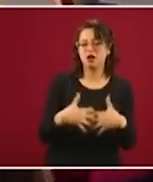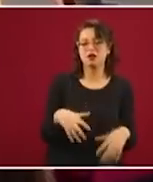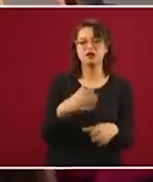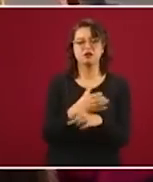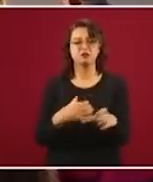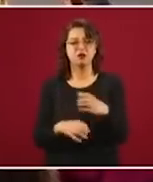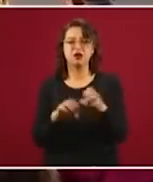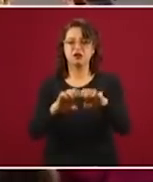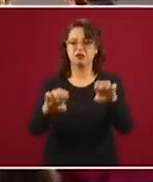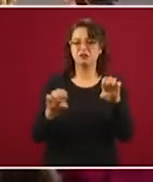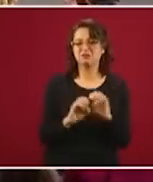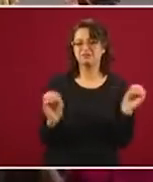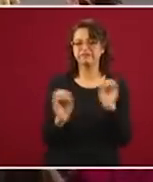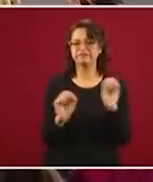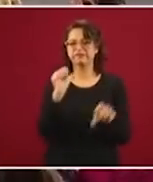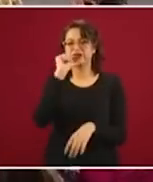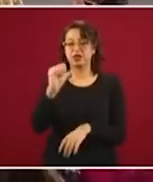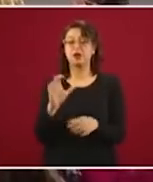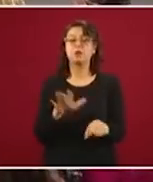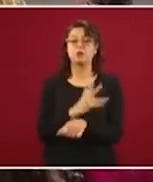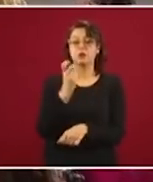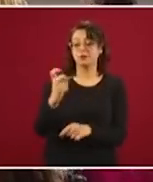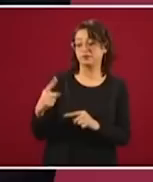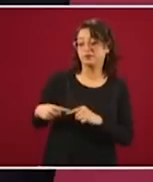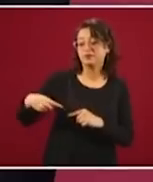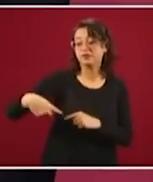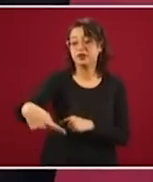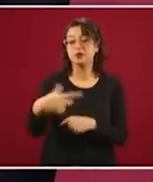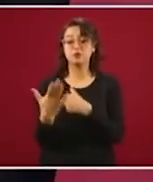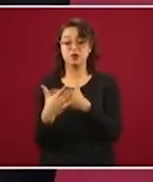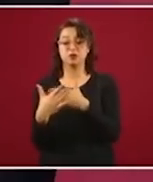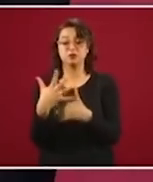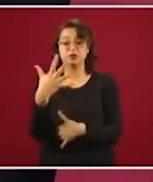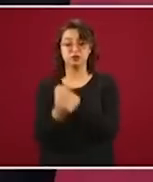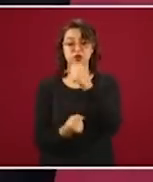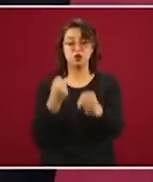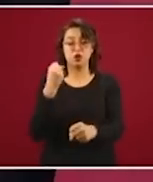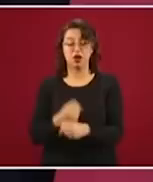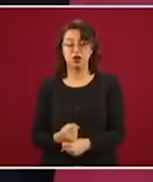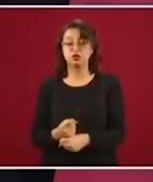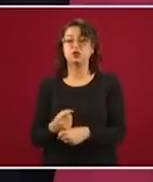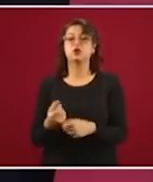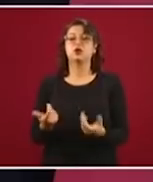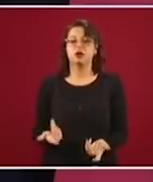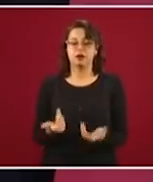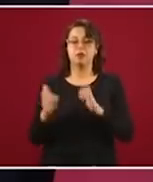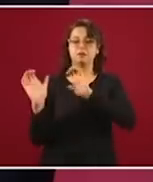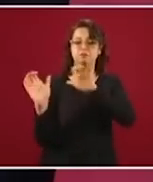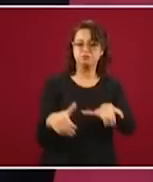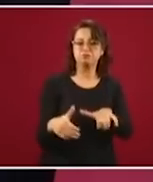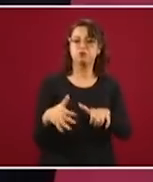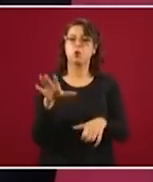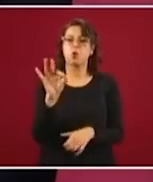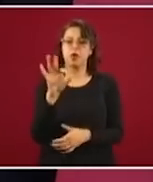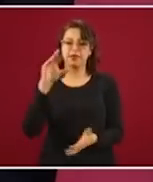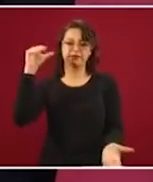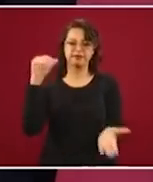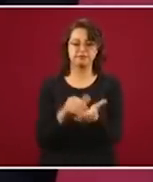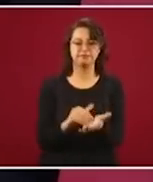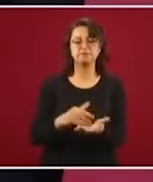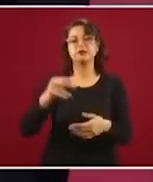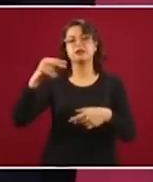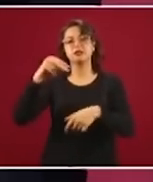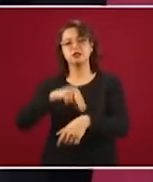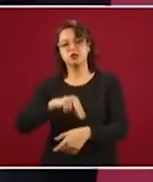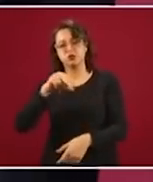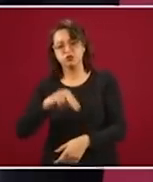de los siguientes 5 años se van a estar integrando más de 40,000 miembros del equipo de salud, particularmente